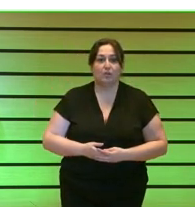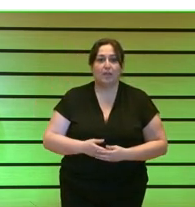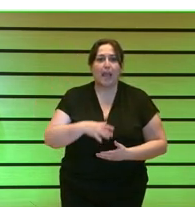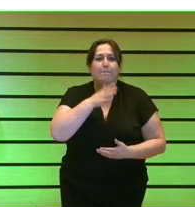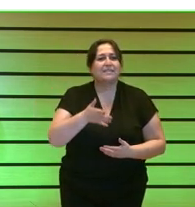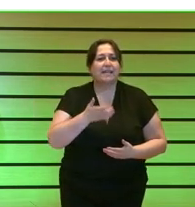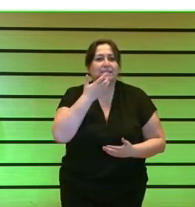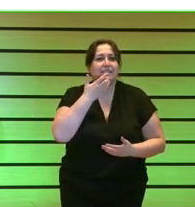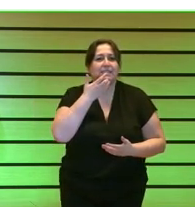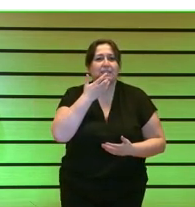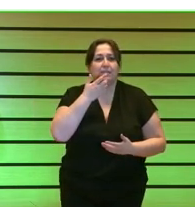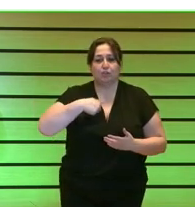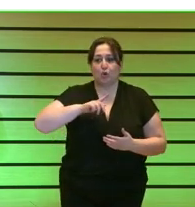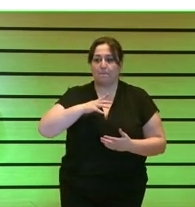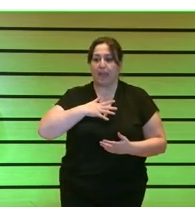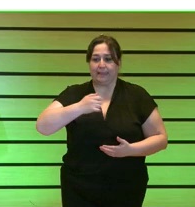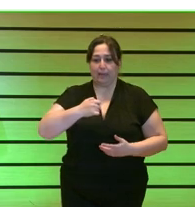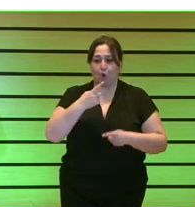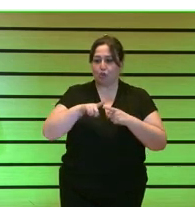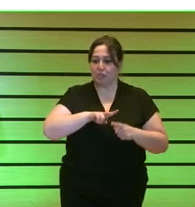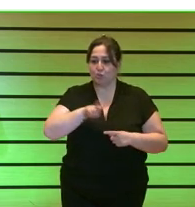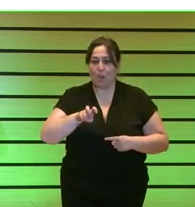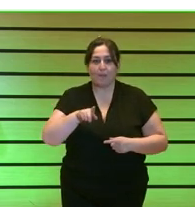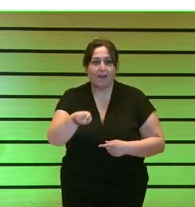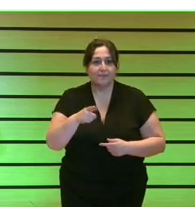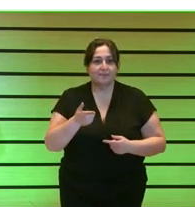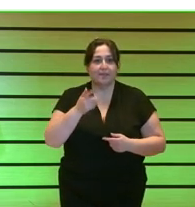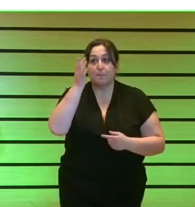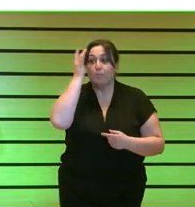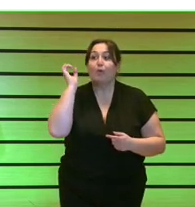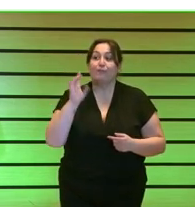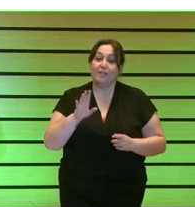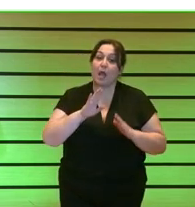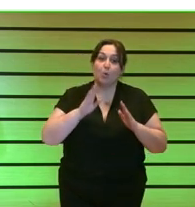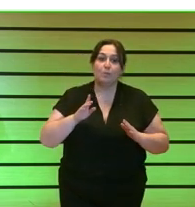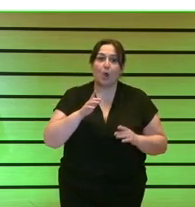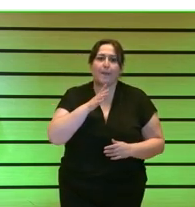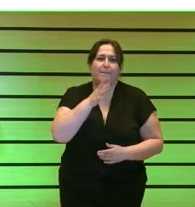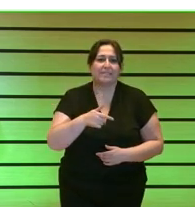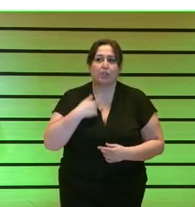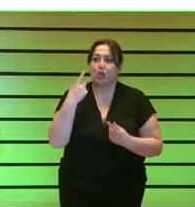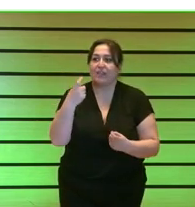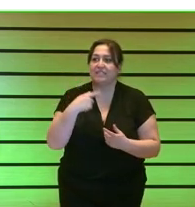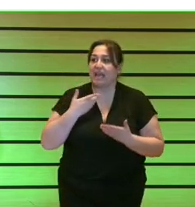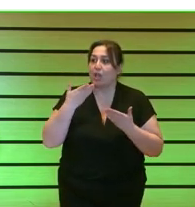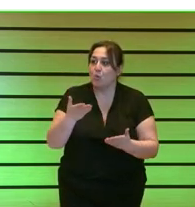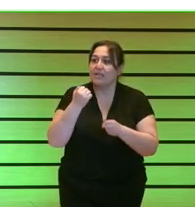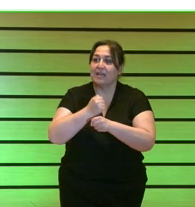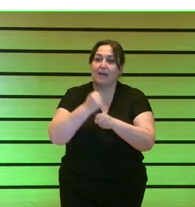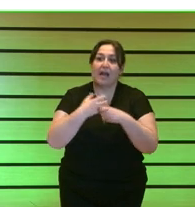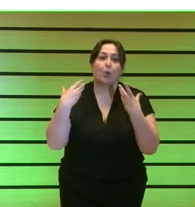Qué pasa cuando nos atrevemos Con la novedad y por fin qué pasa con la necesitar ayuda y con trabajar juntos